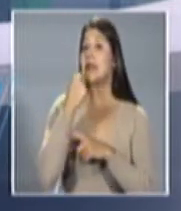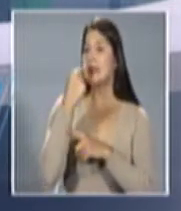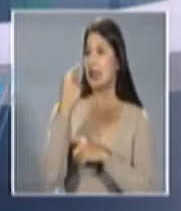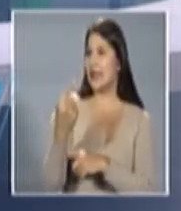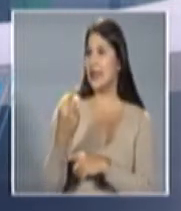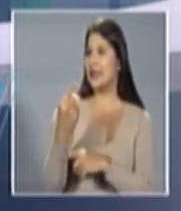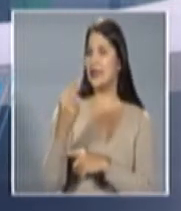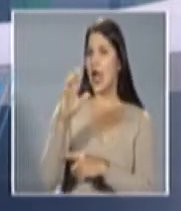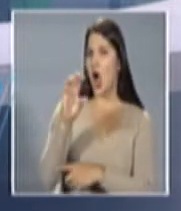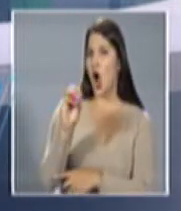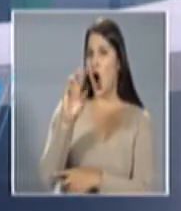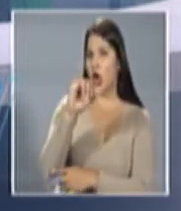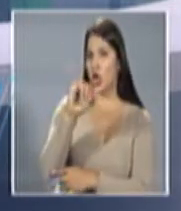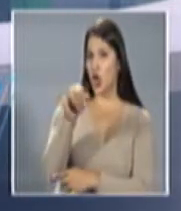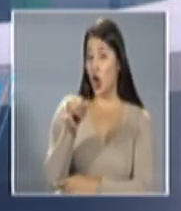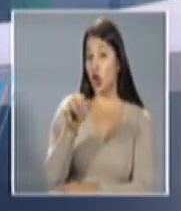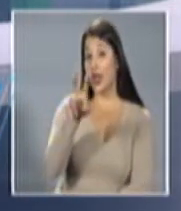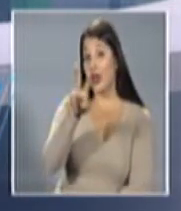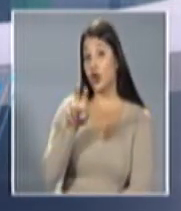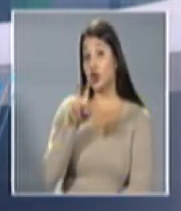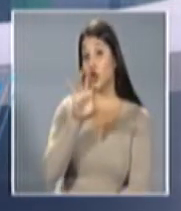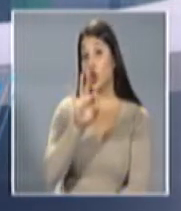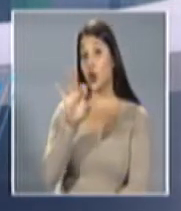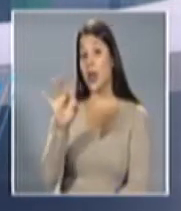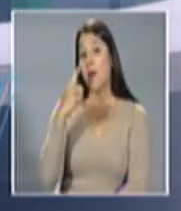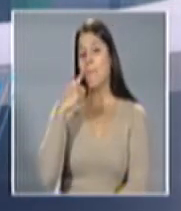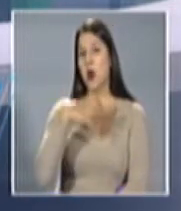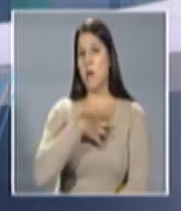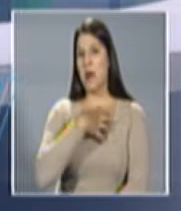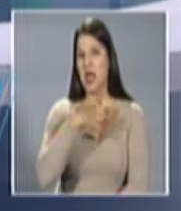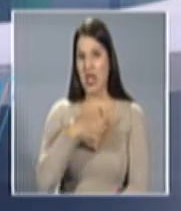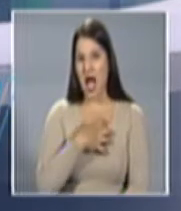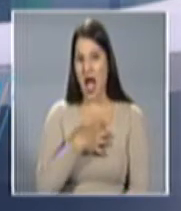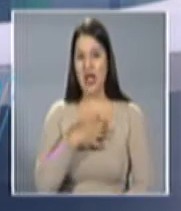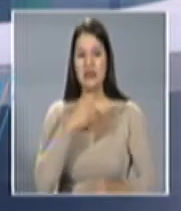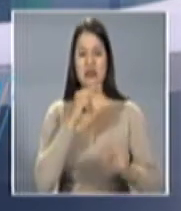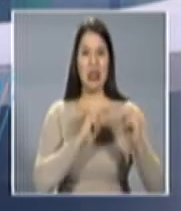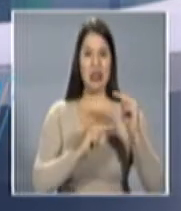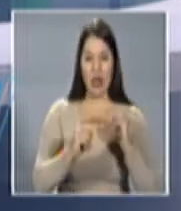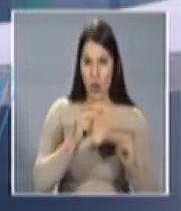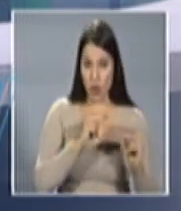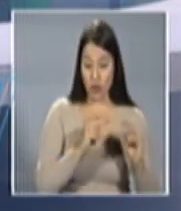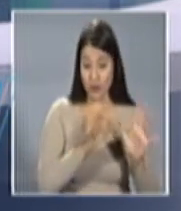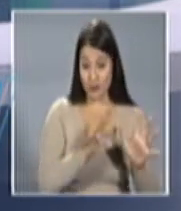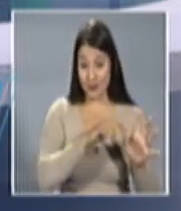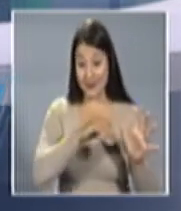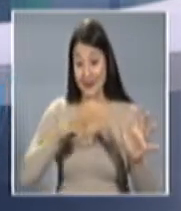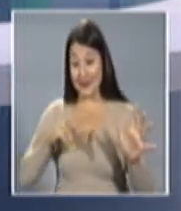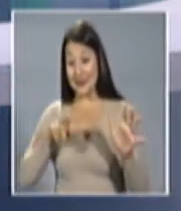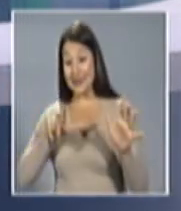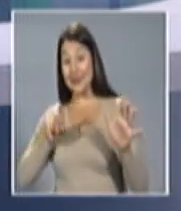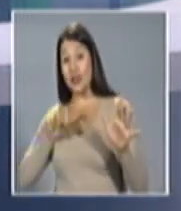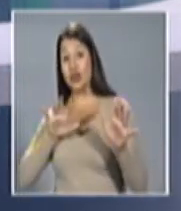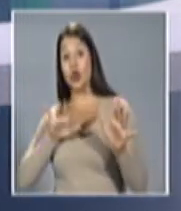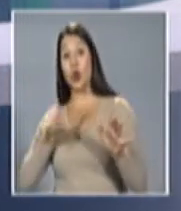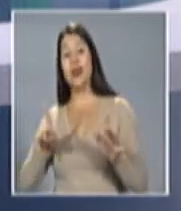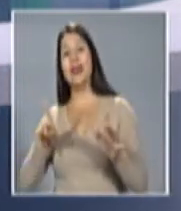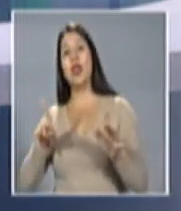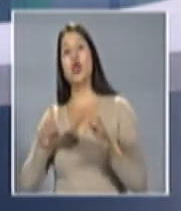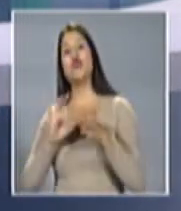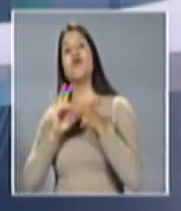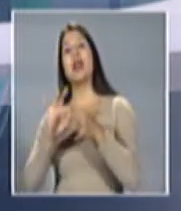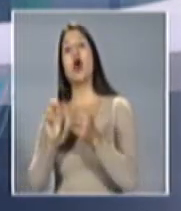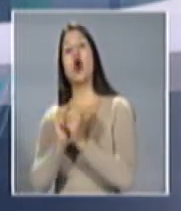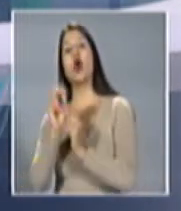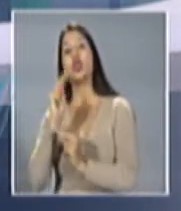memoria criminal del OIJ, 299 por venganza o ajuste de cuentas y 151 de esos 299 fue relacionados con el